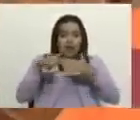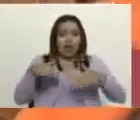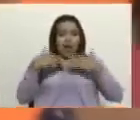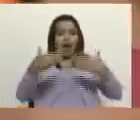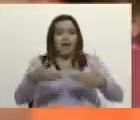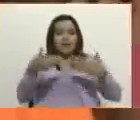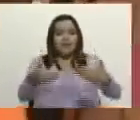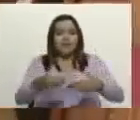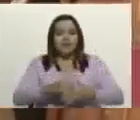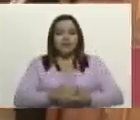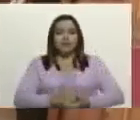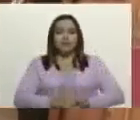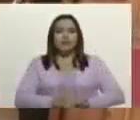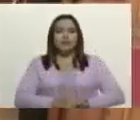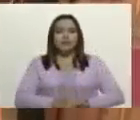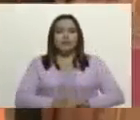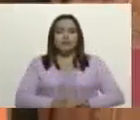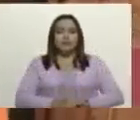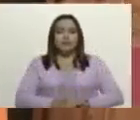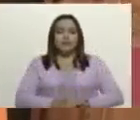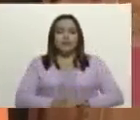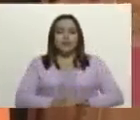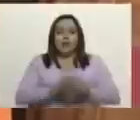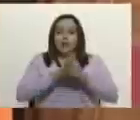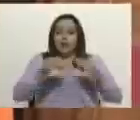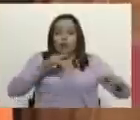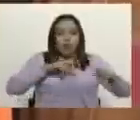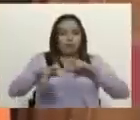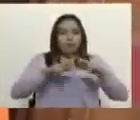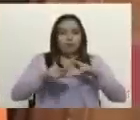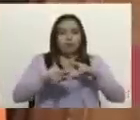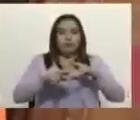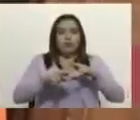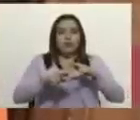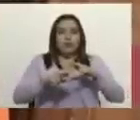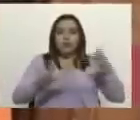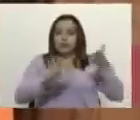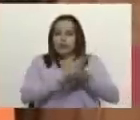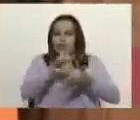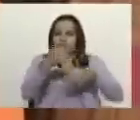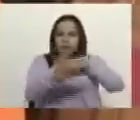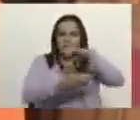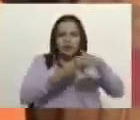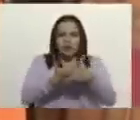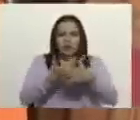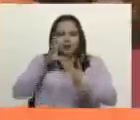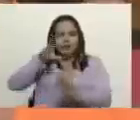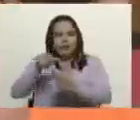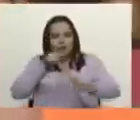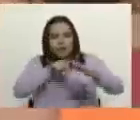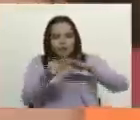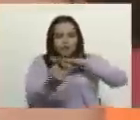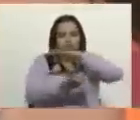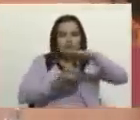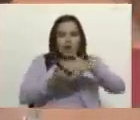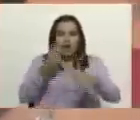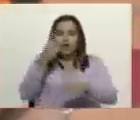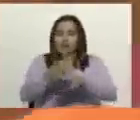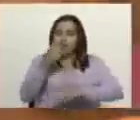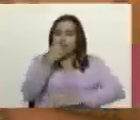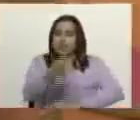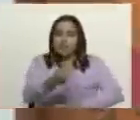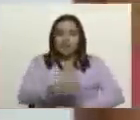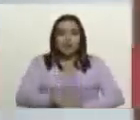avanzar, por supuesto, en todo lo que tiene que ver con estos hechos delictivos. Hay que decir que